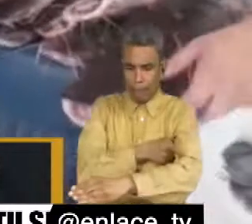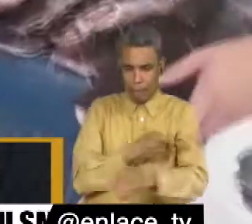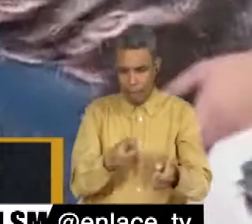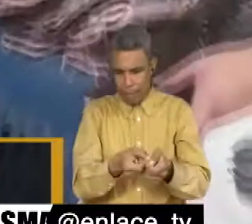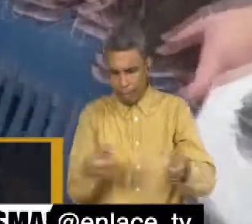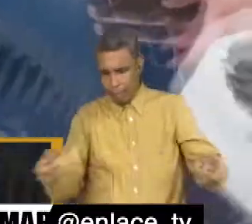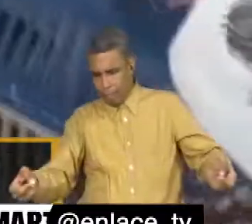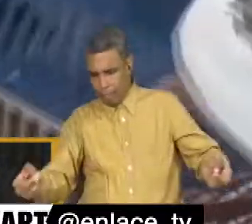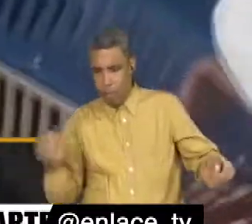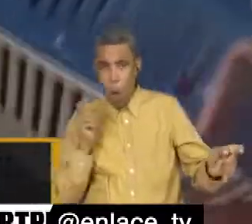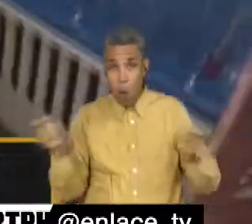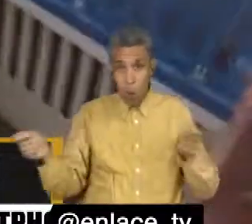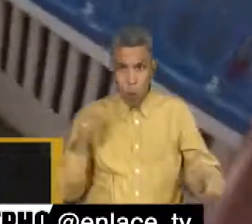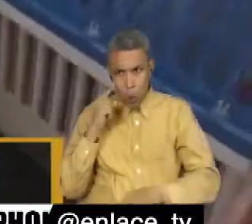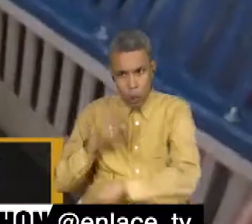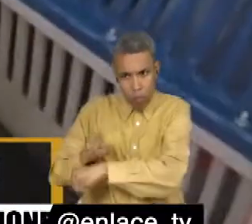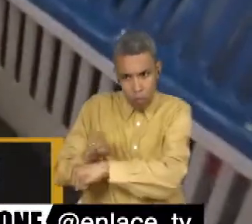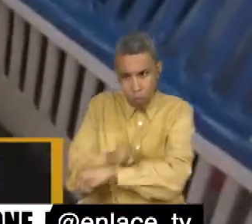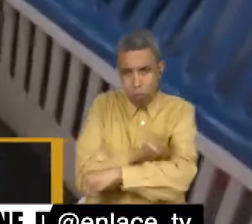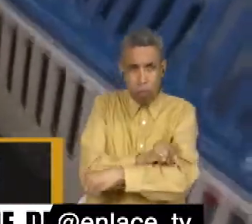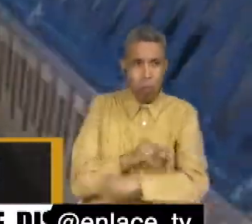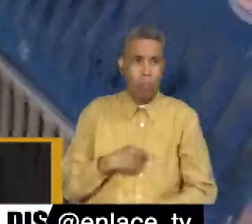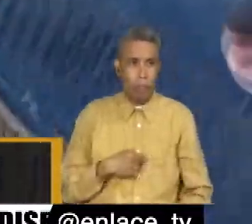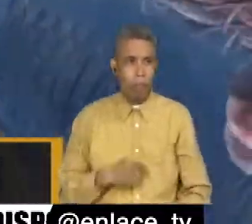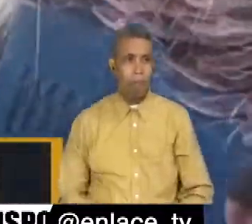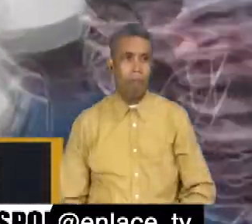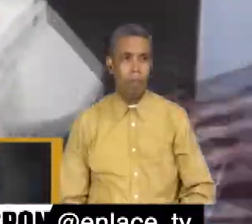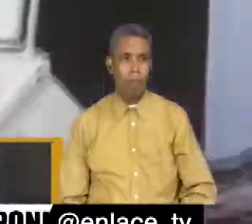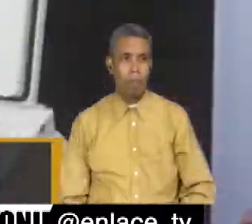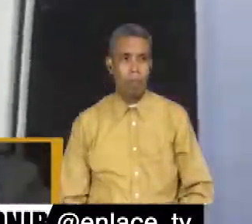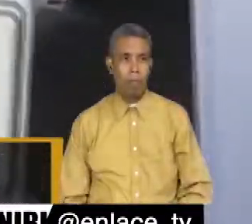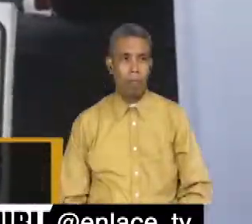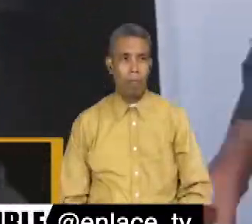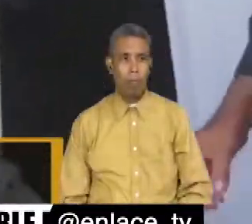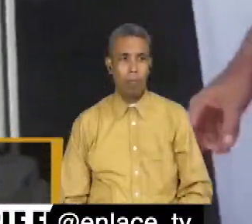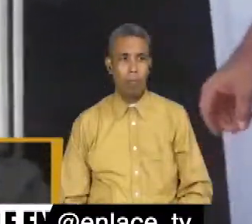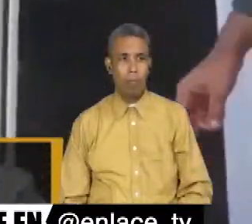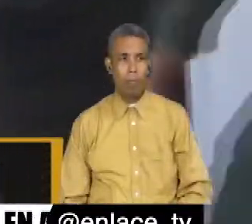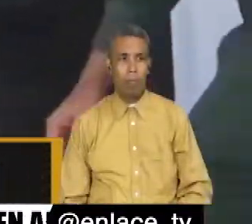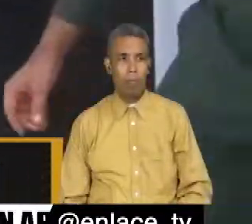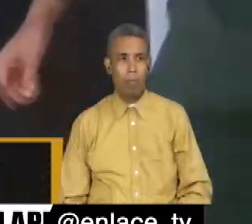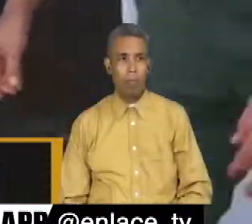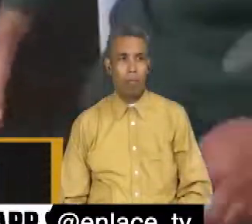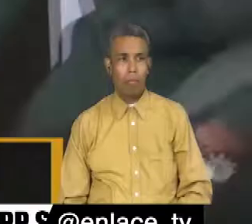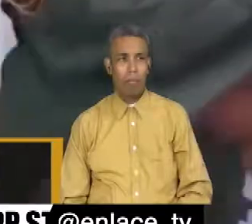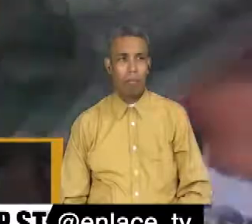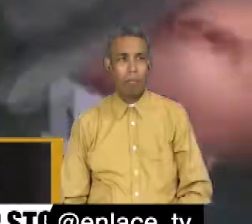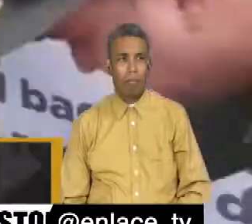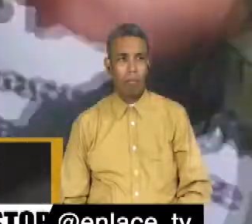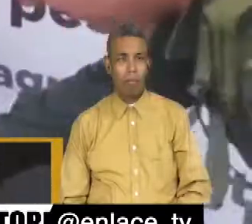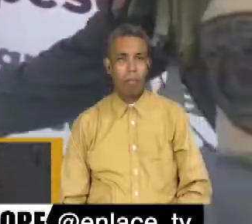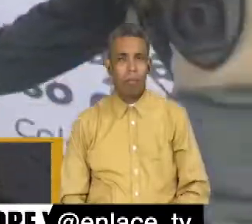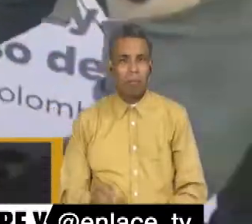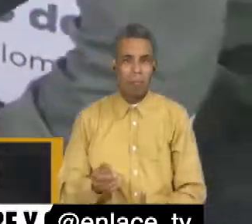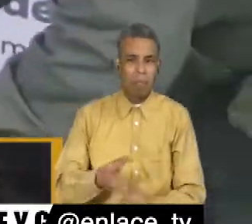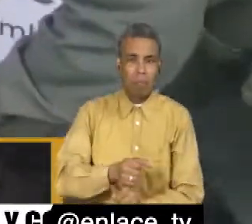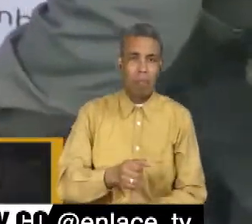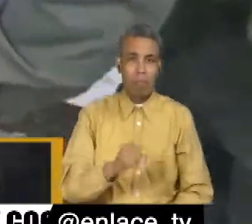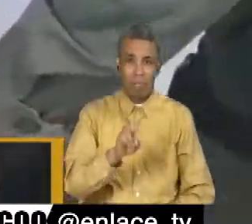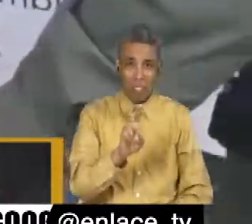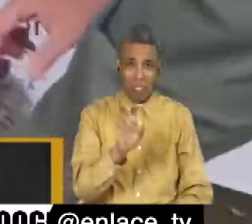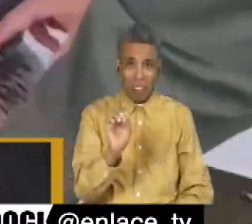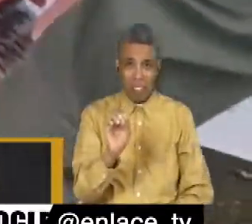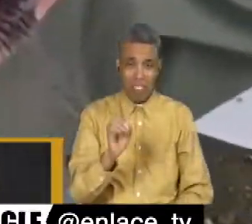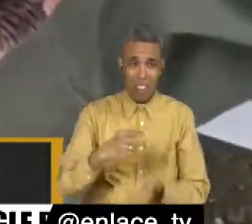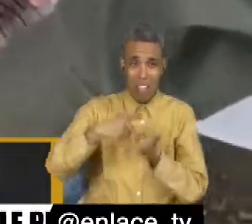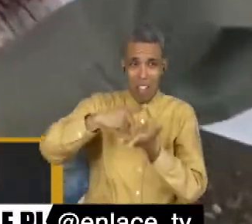comuna 1 de Barranca Bermeja, La Rampa y también restaurantes de la ciudad, logrando como resultado el decomiso de 70 kilos